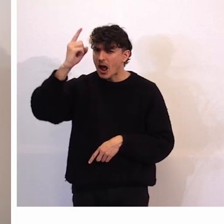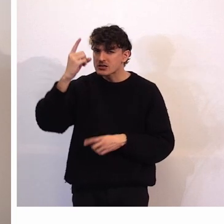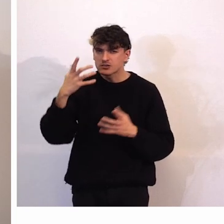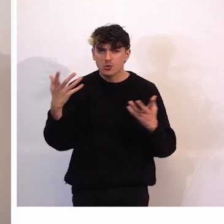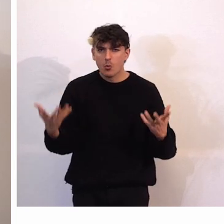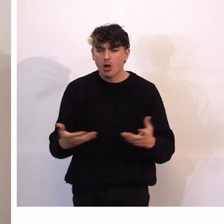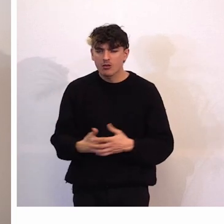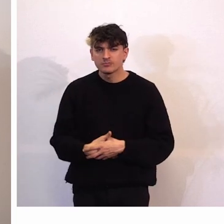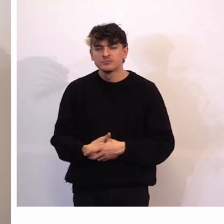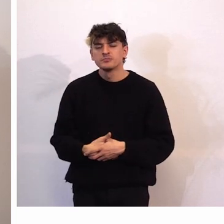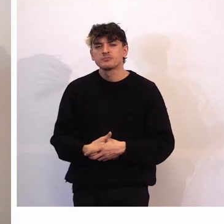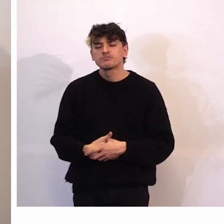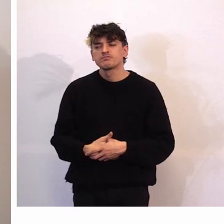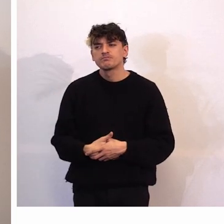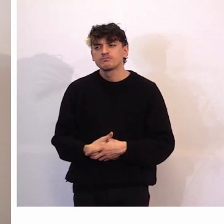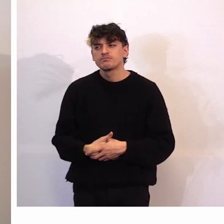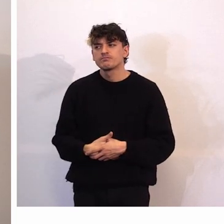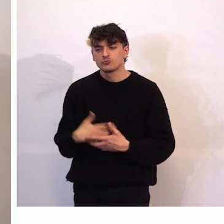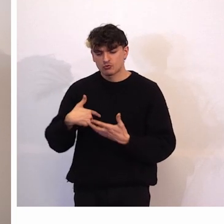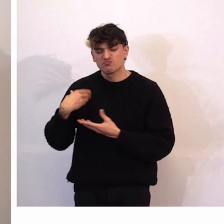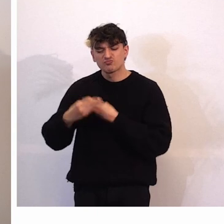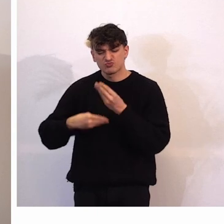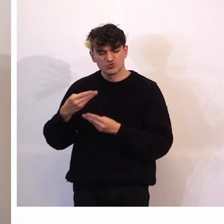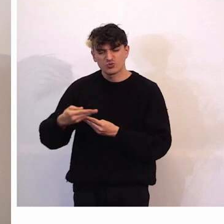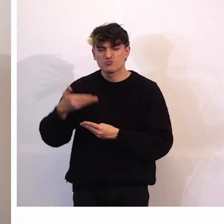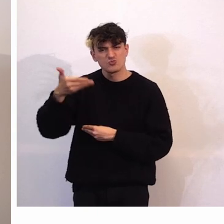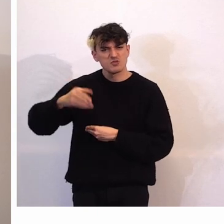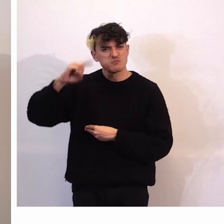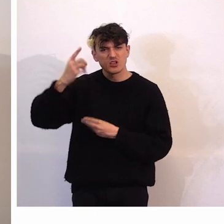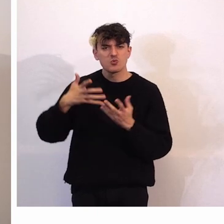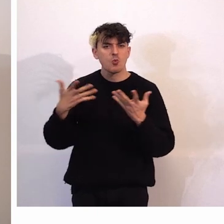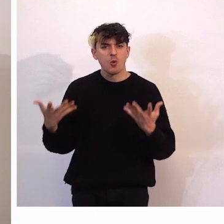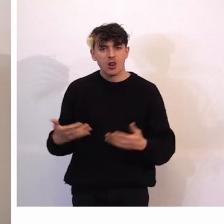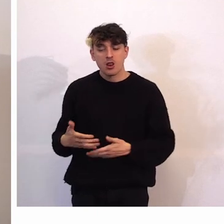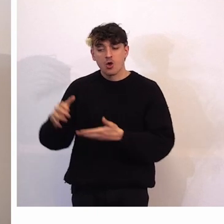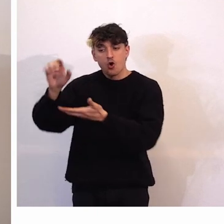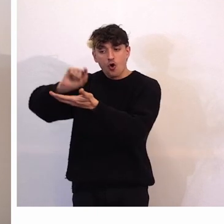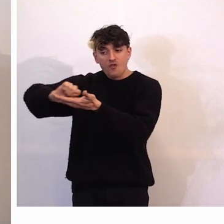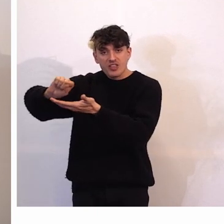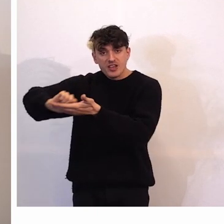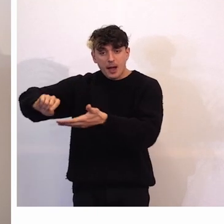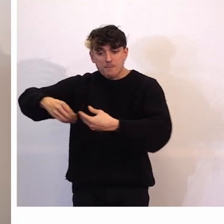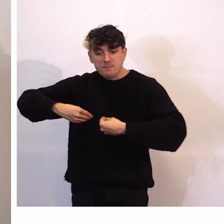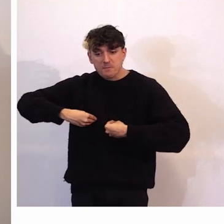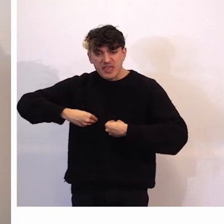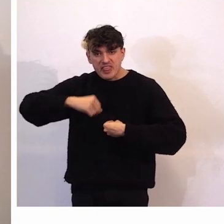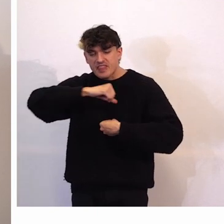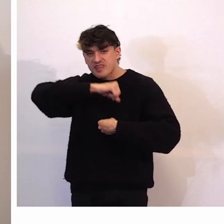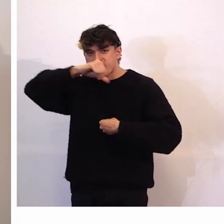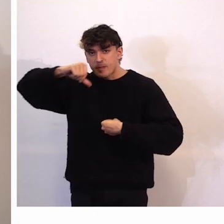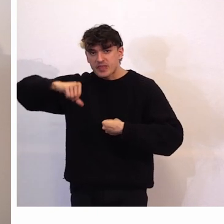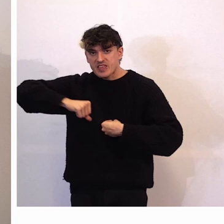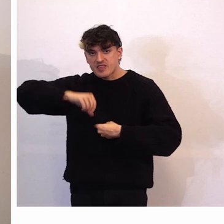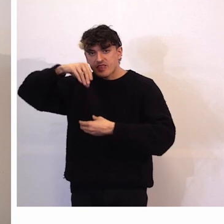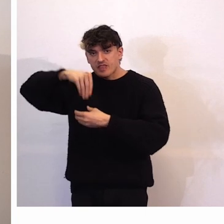activista ha sido luchar por la Oficina de Vida Independiente del Ayuntamiento